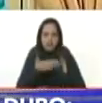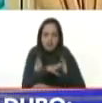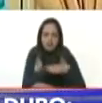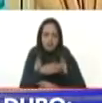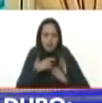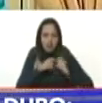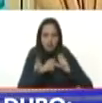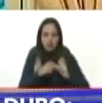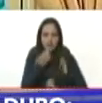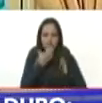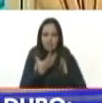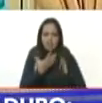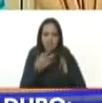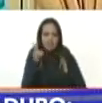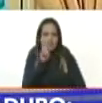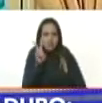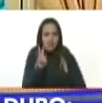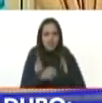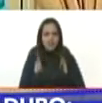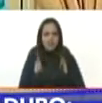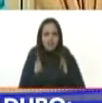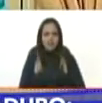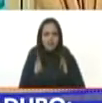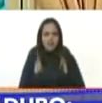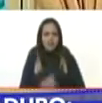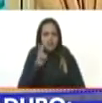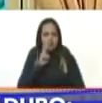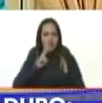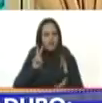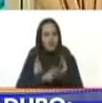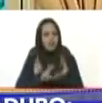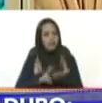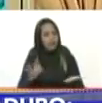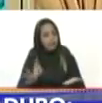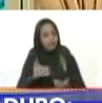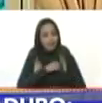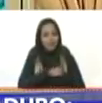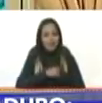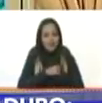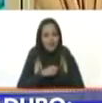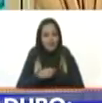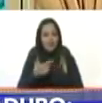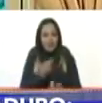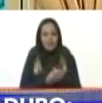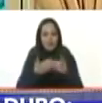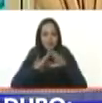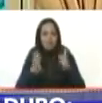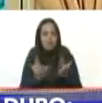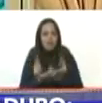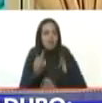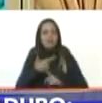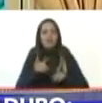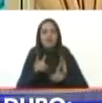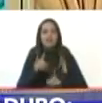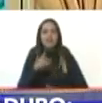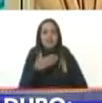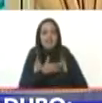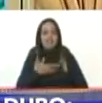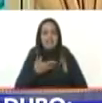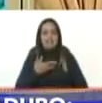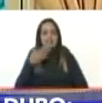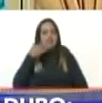¿verdad? Venezuela. De verdad, que me perdonen nuestros hermanos del mundo, pero nos sentimos muy orgullosos de